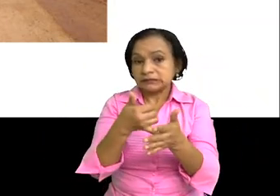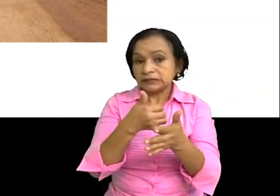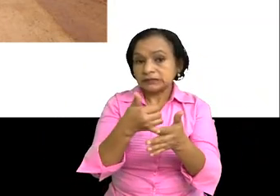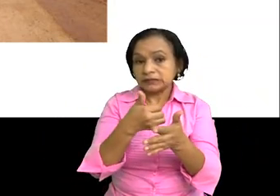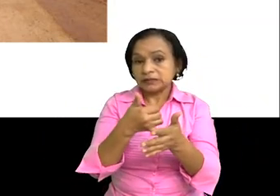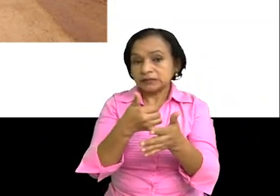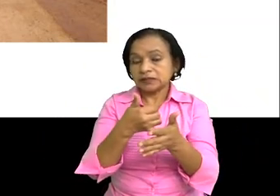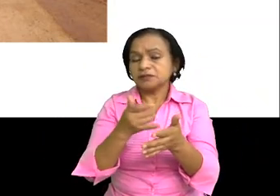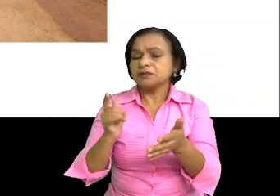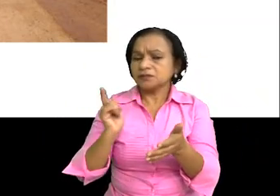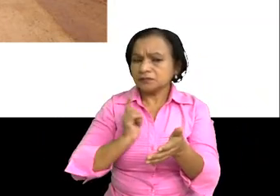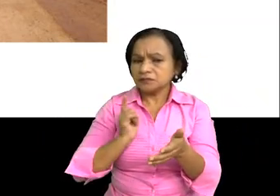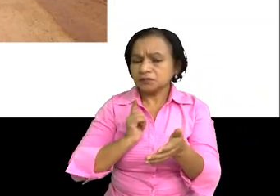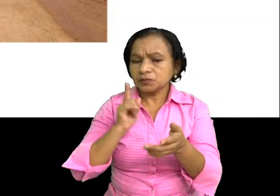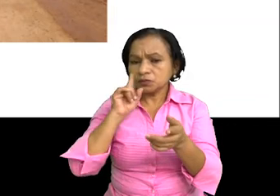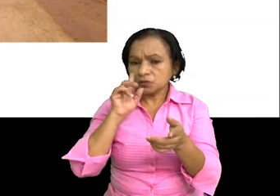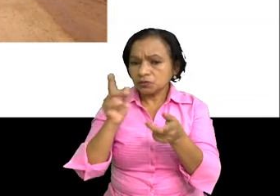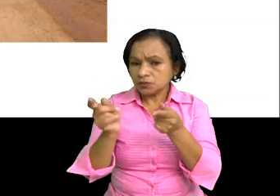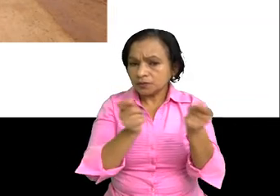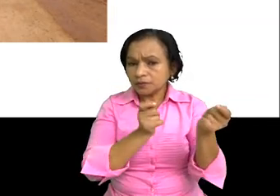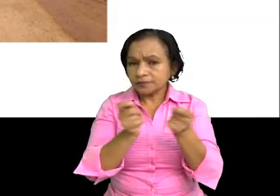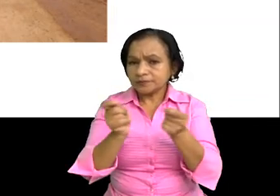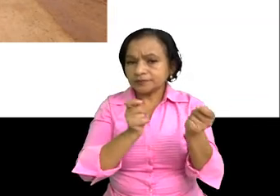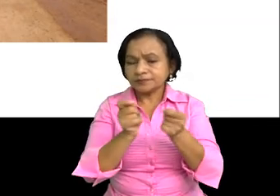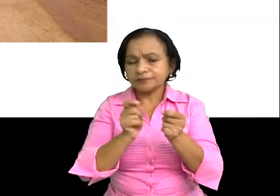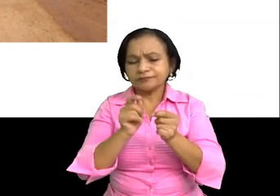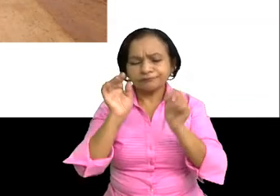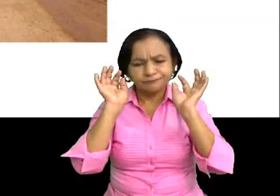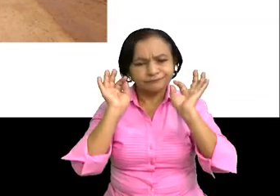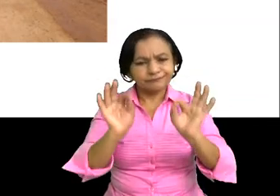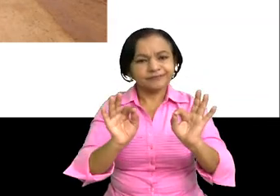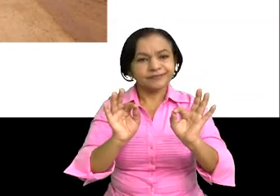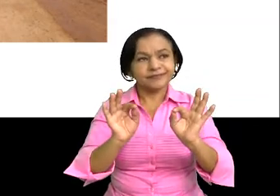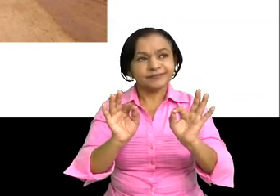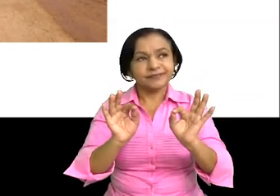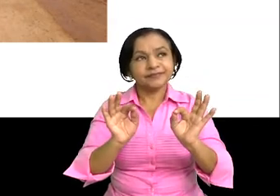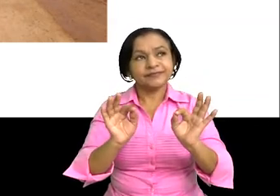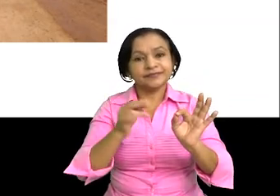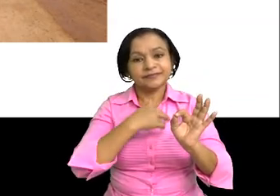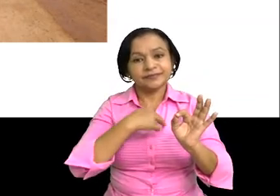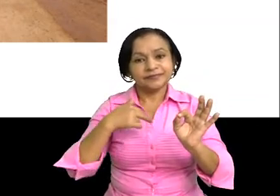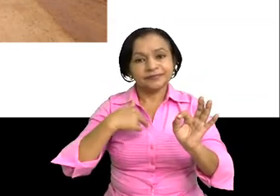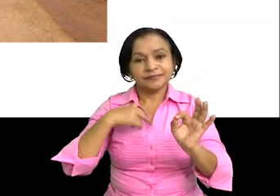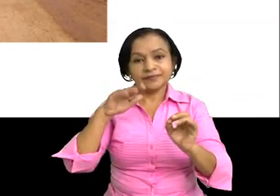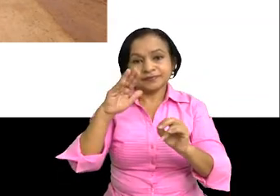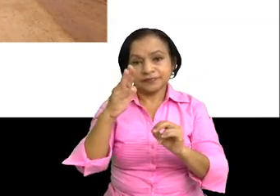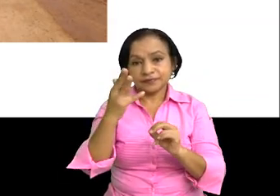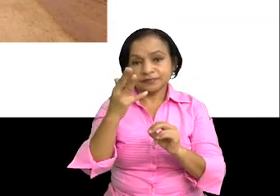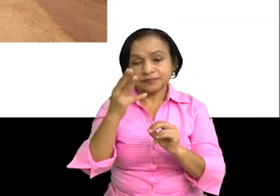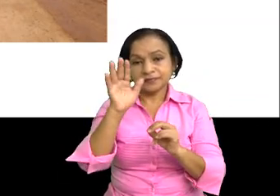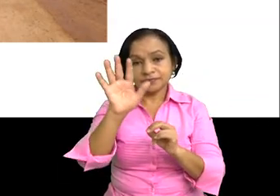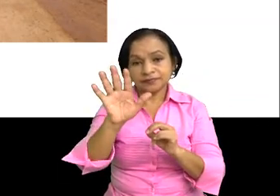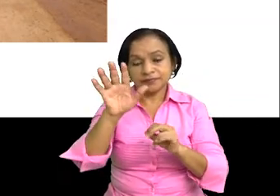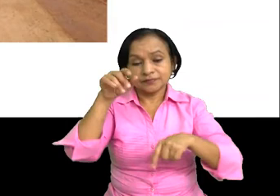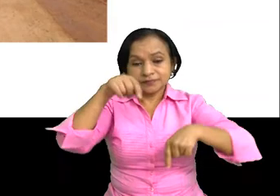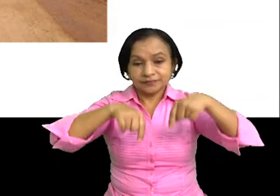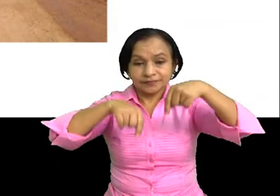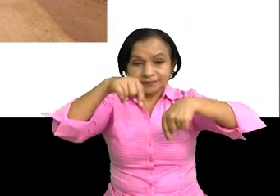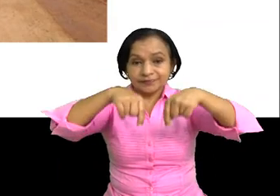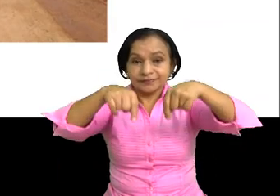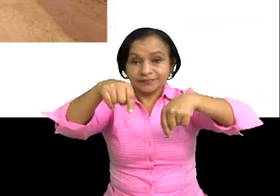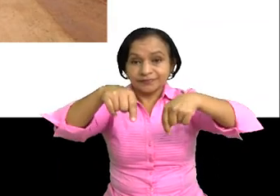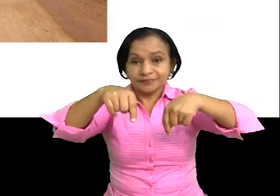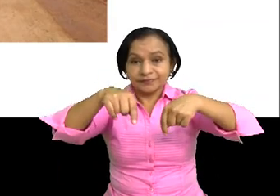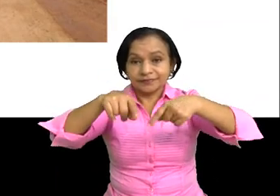los mantenemos de todo tiempo al 100. Hicimos 95 kilómetros